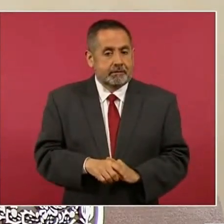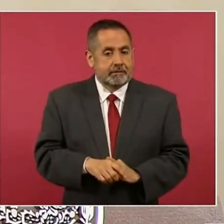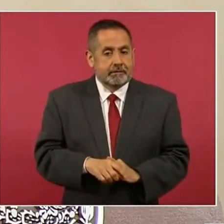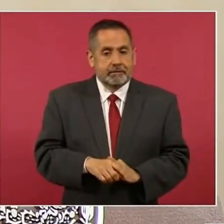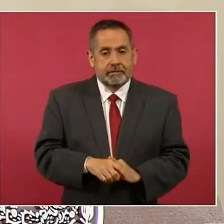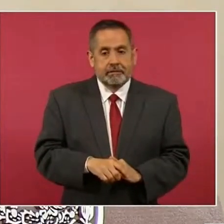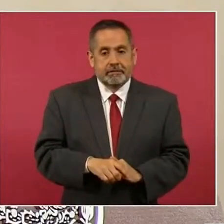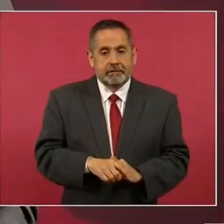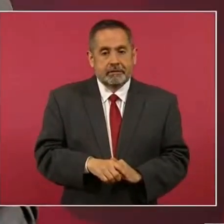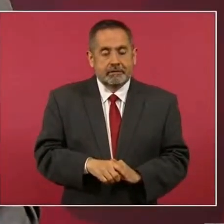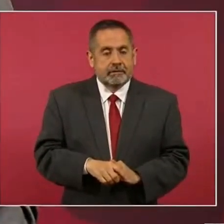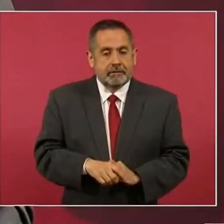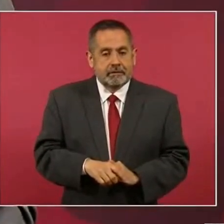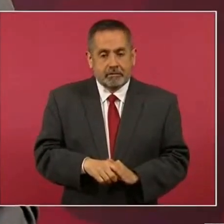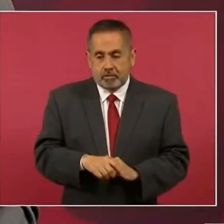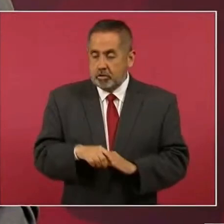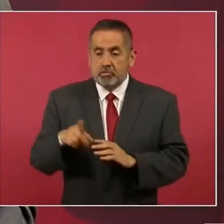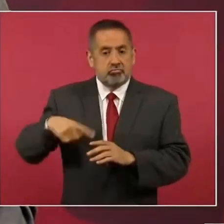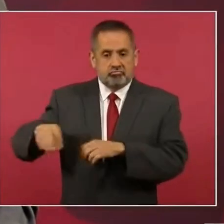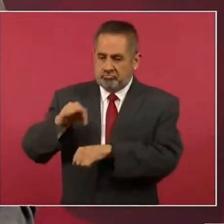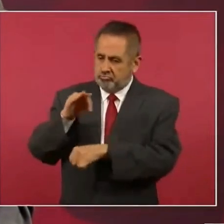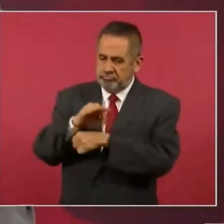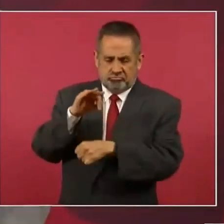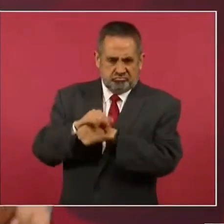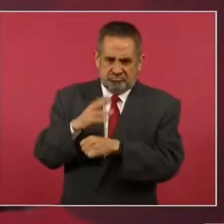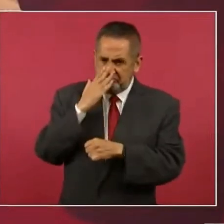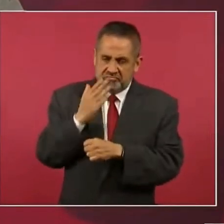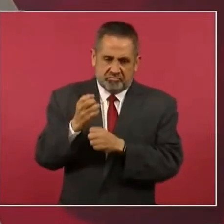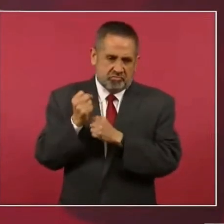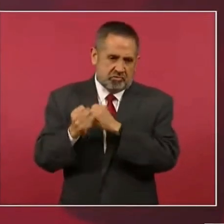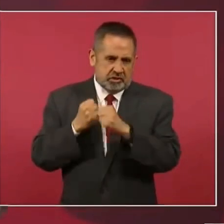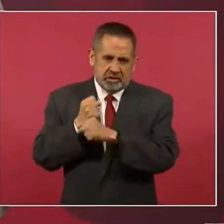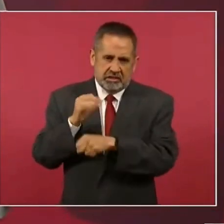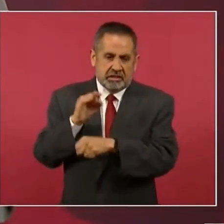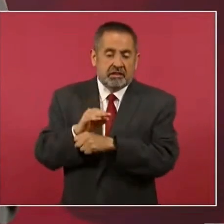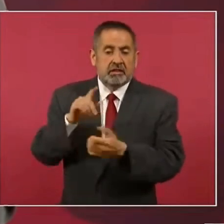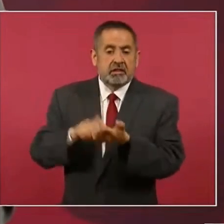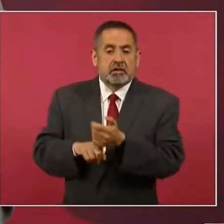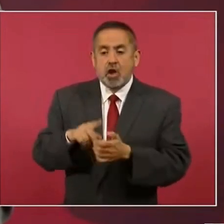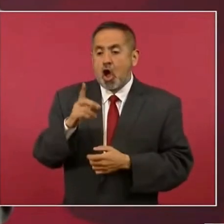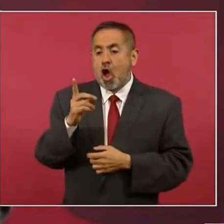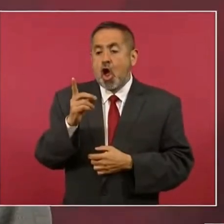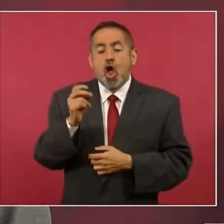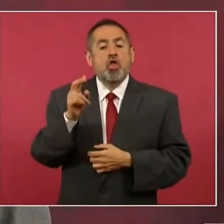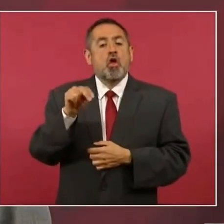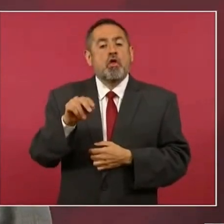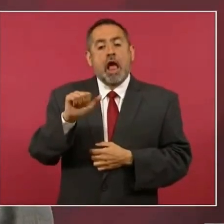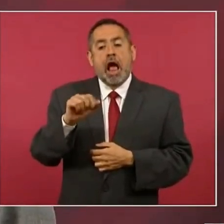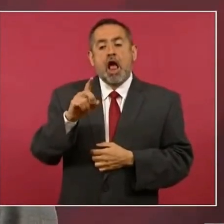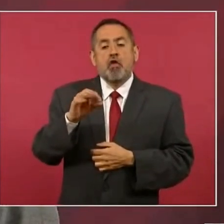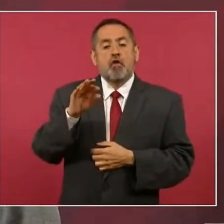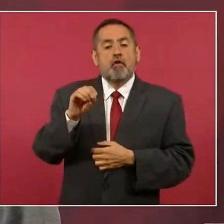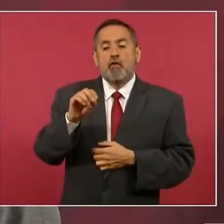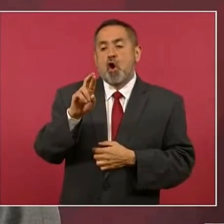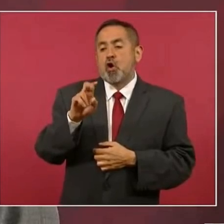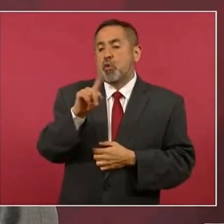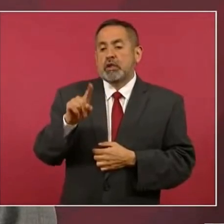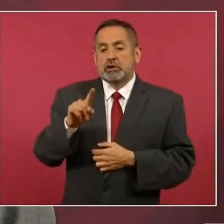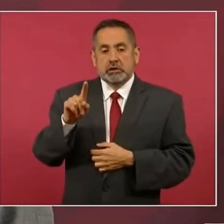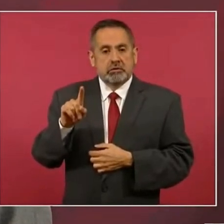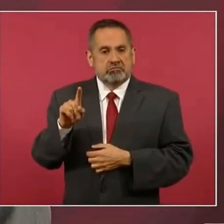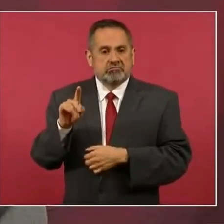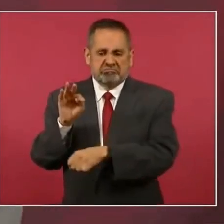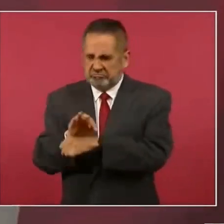Que se defendió durante mucho tiempo, lo defendió don Adolfo Ruiz